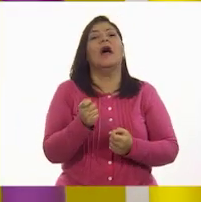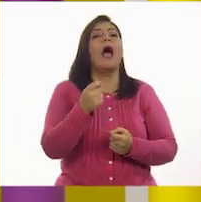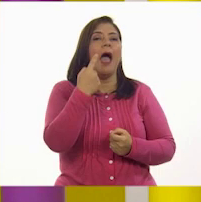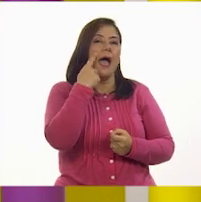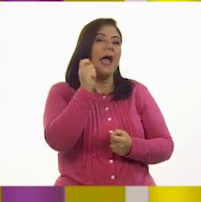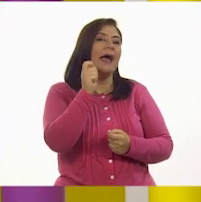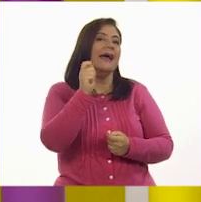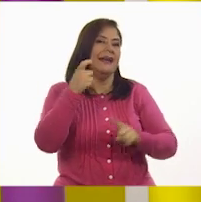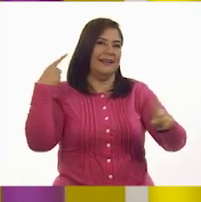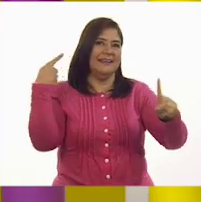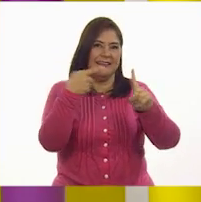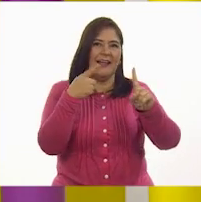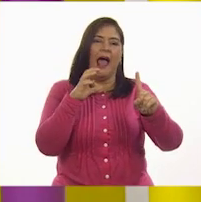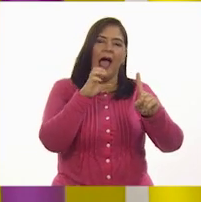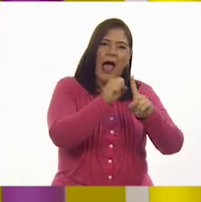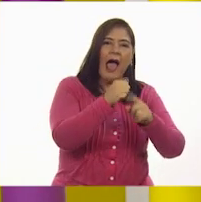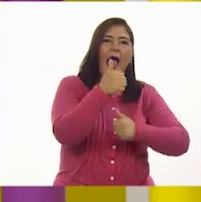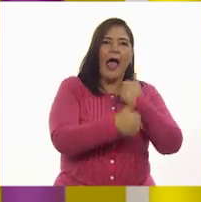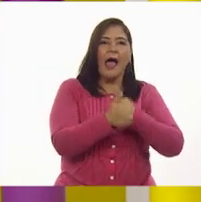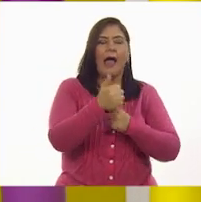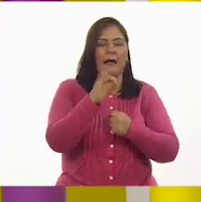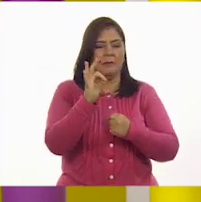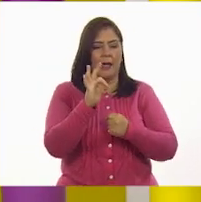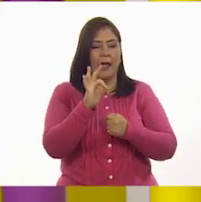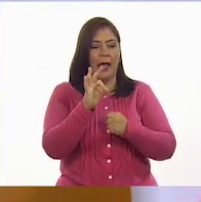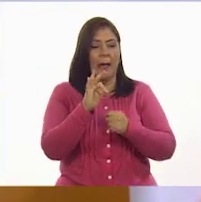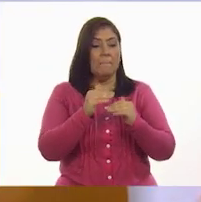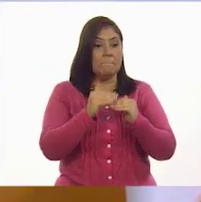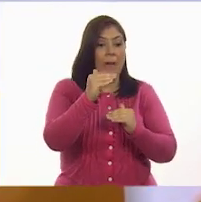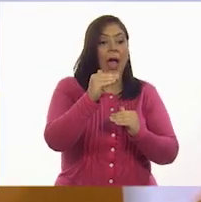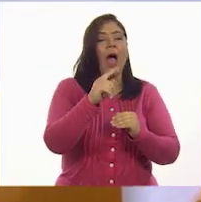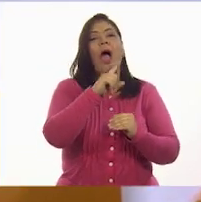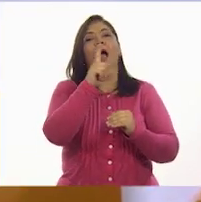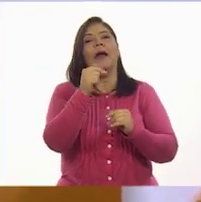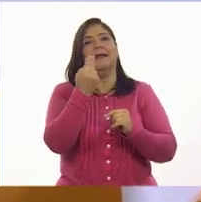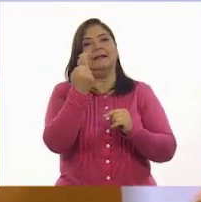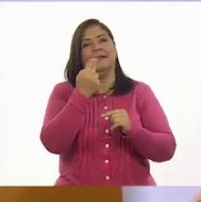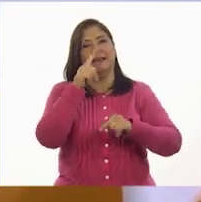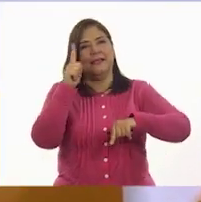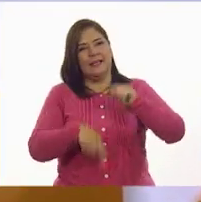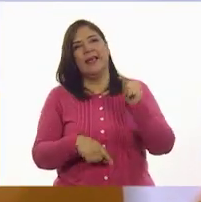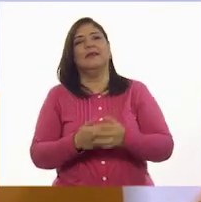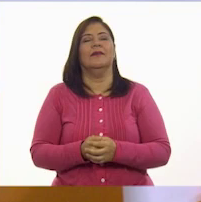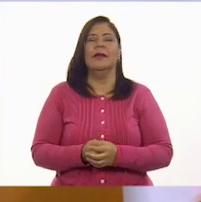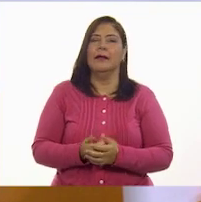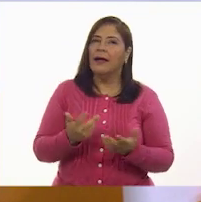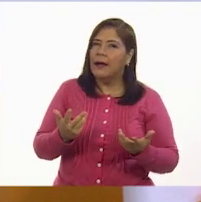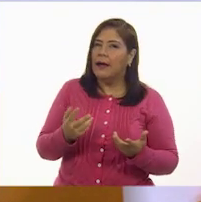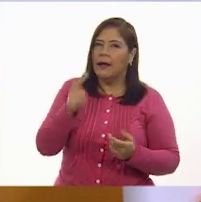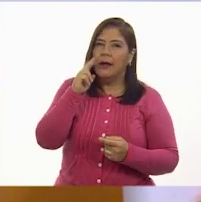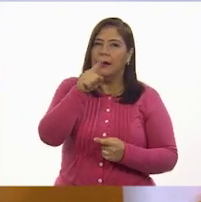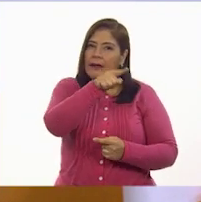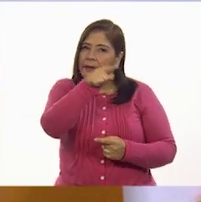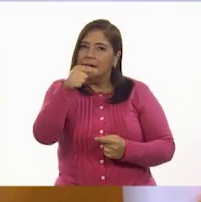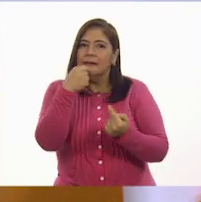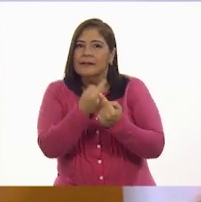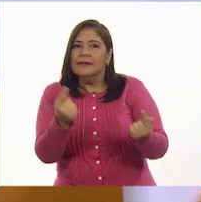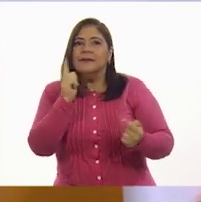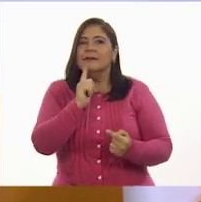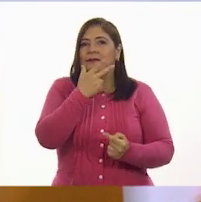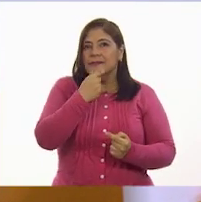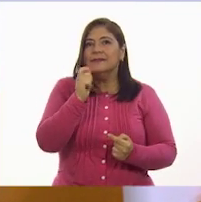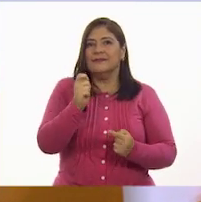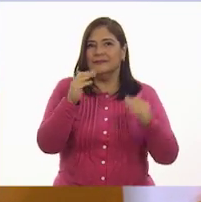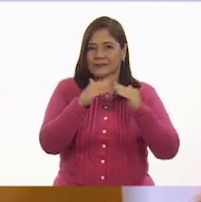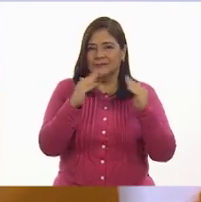esta actividad, a lo mejor ella se pasó y tuvo que quitar. Claro. Entonces, nuestros niños y niñas allá en casa sí